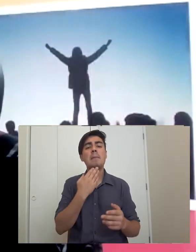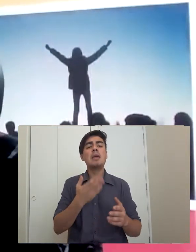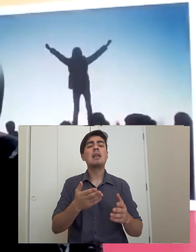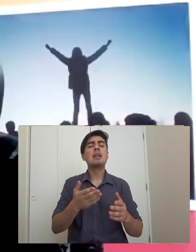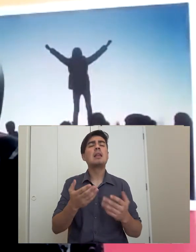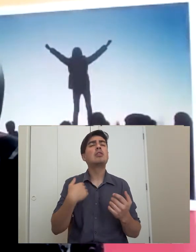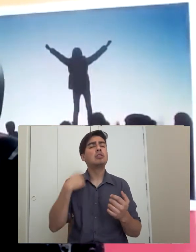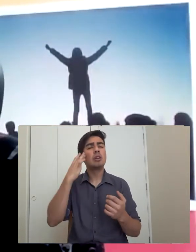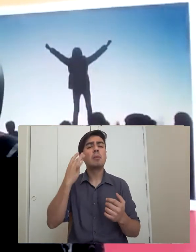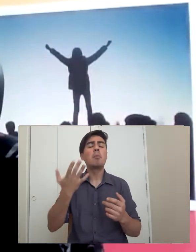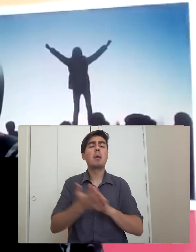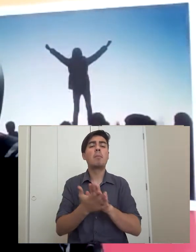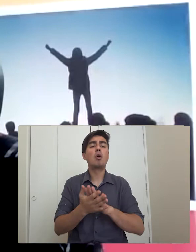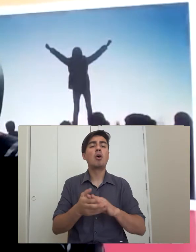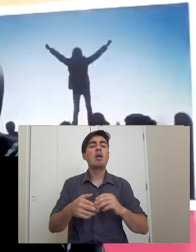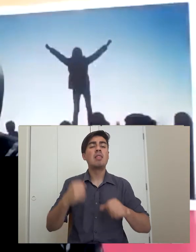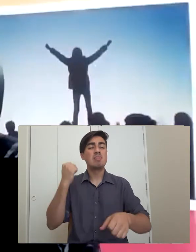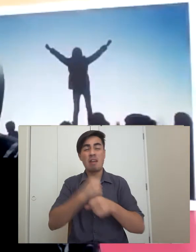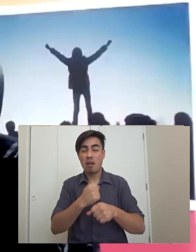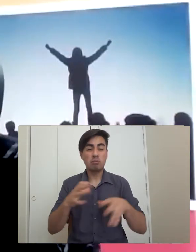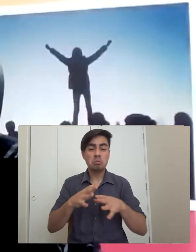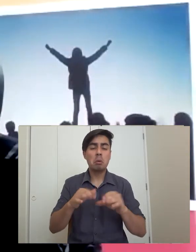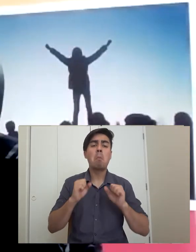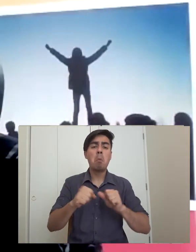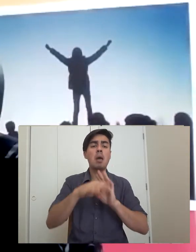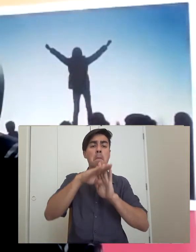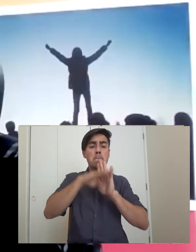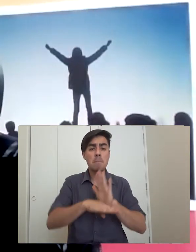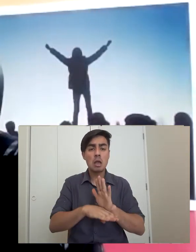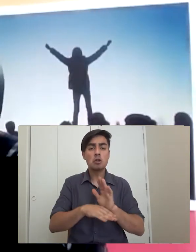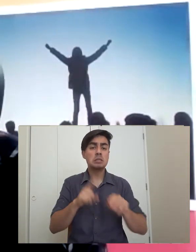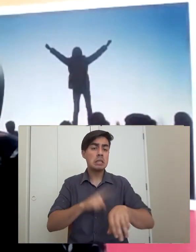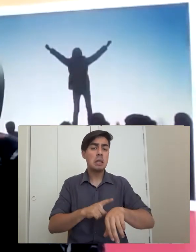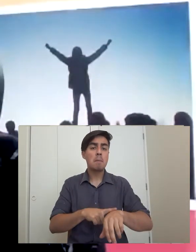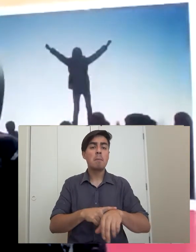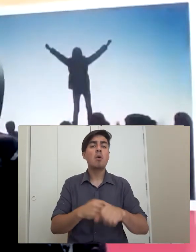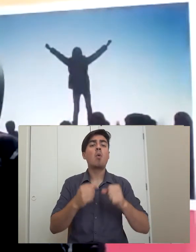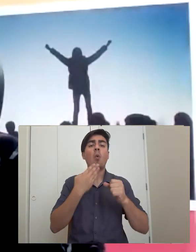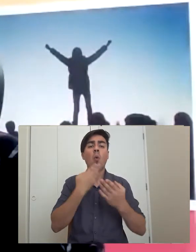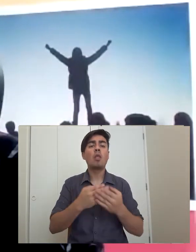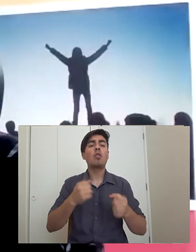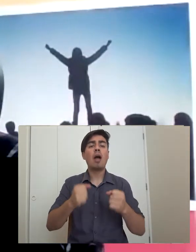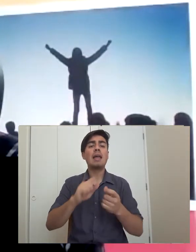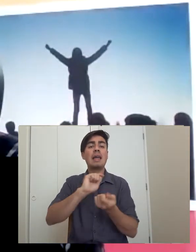menos el trabajo que toma llegar a un cambio en la cultura,